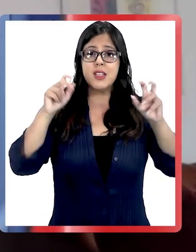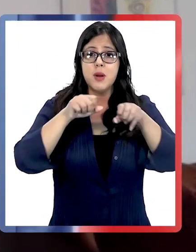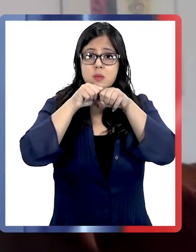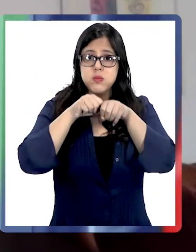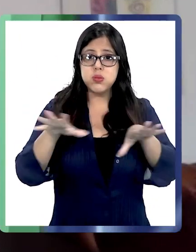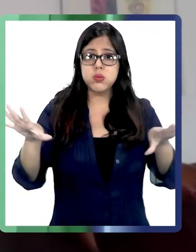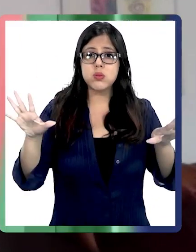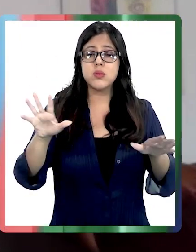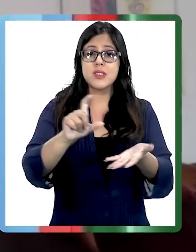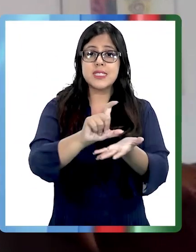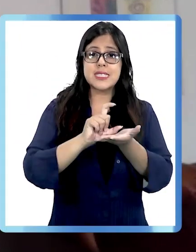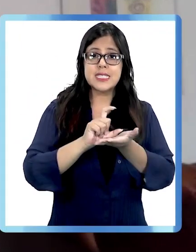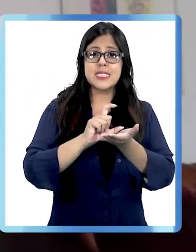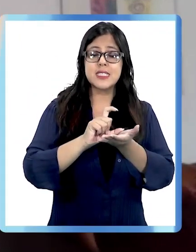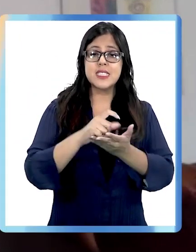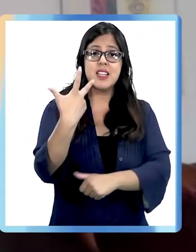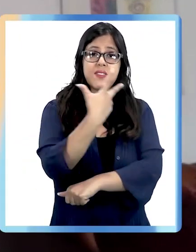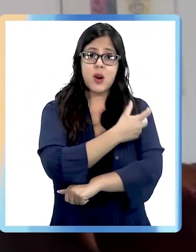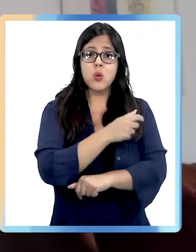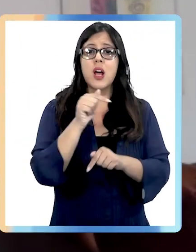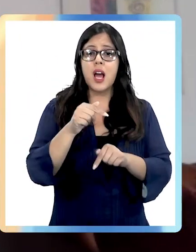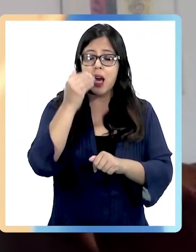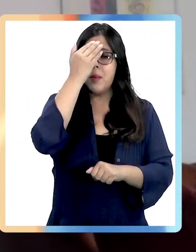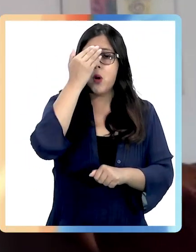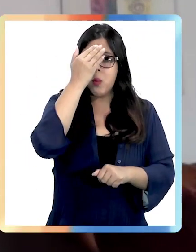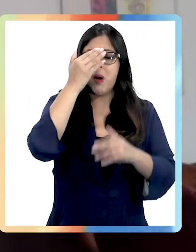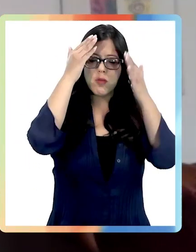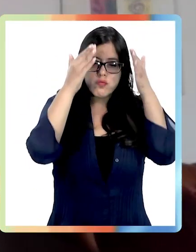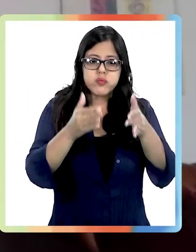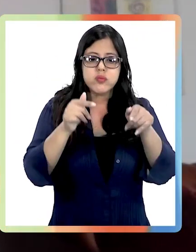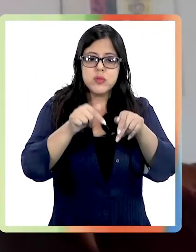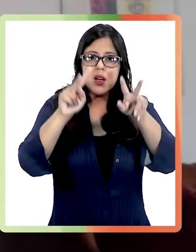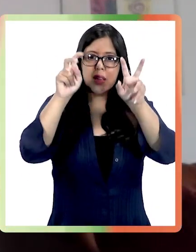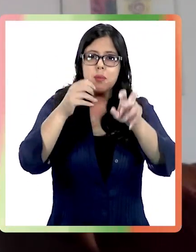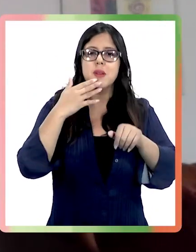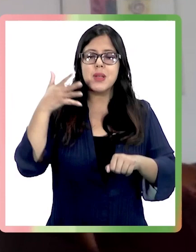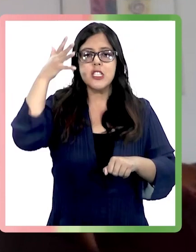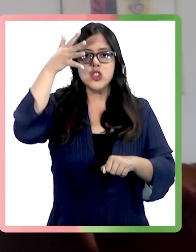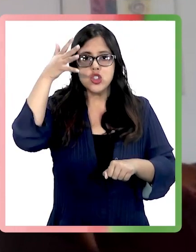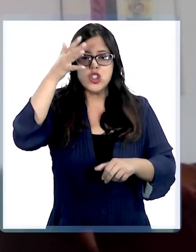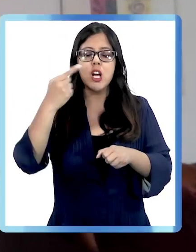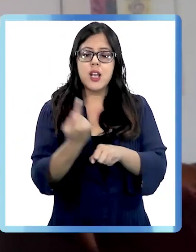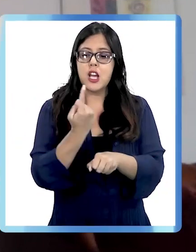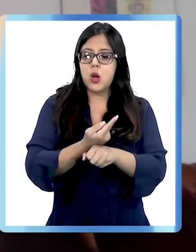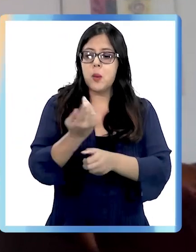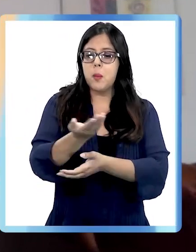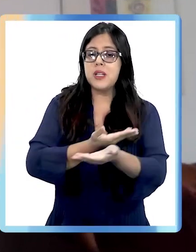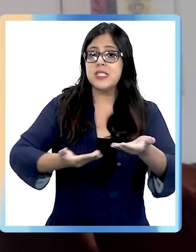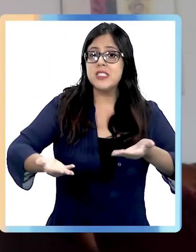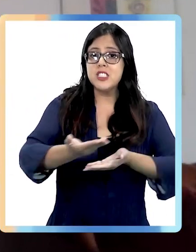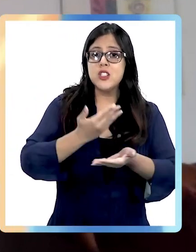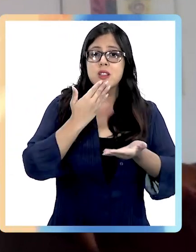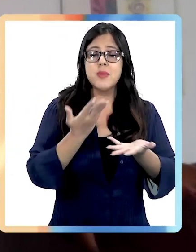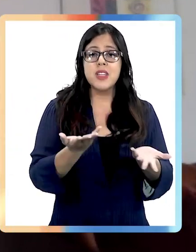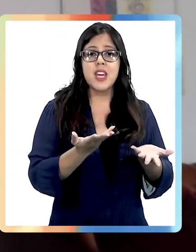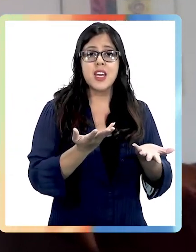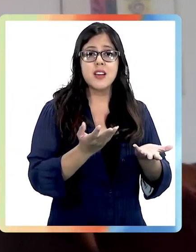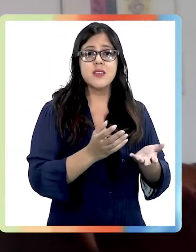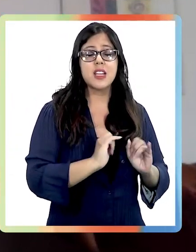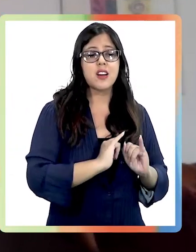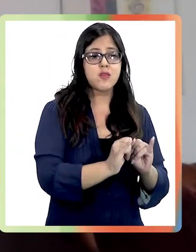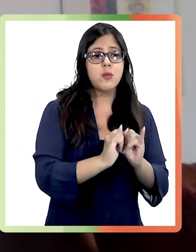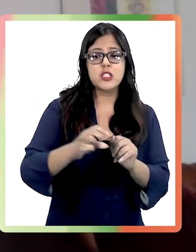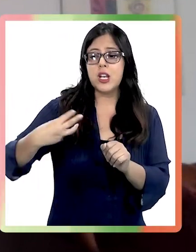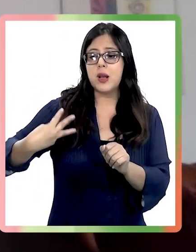cargo del tema del despliegue de la vacuna en la red, ha estado preocupado de eso, y con charlas y con conversaciones, además de entregar